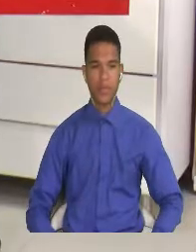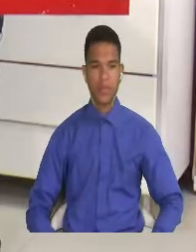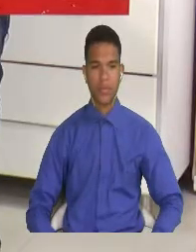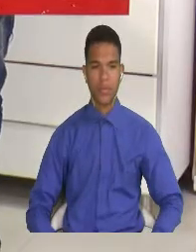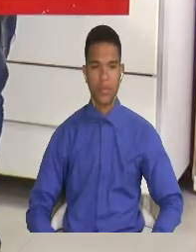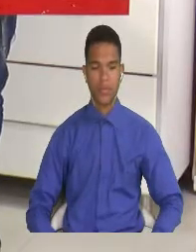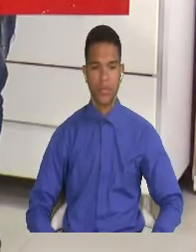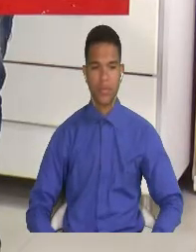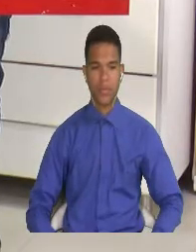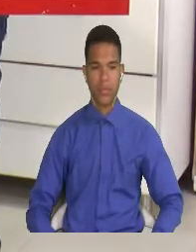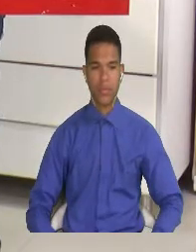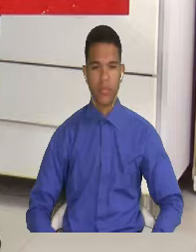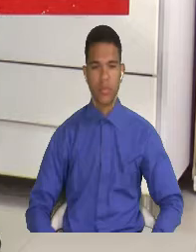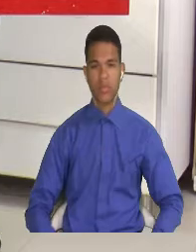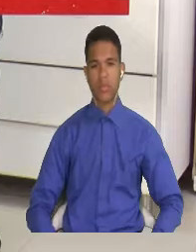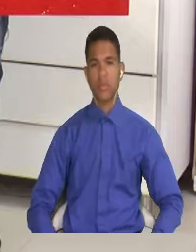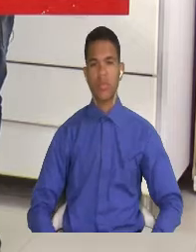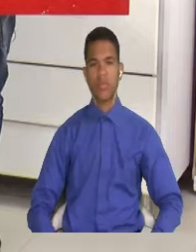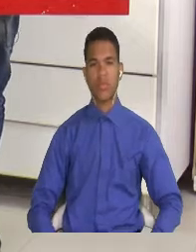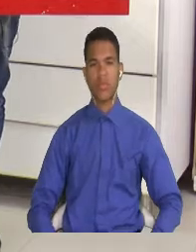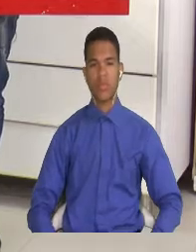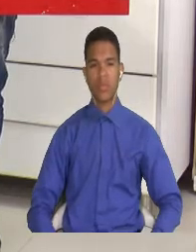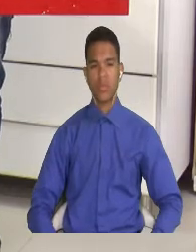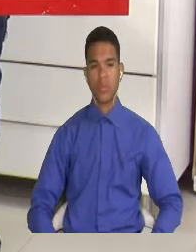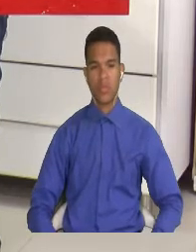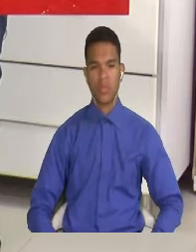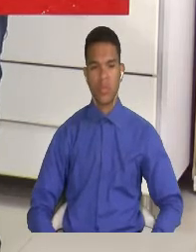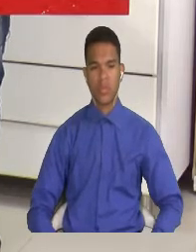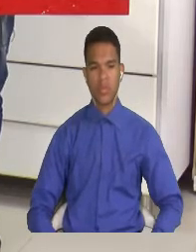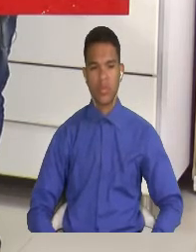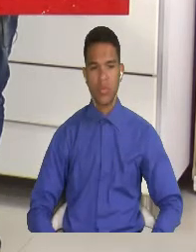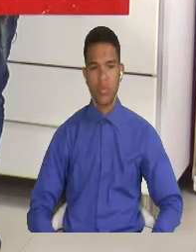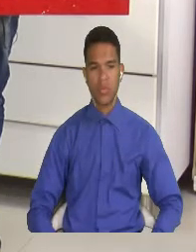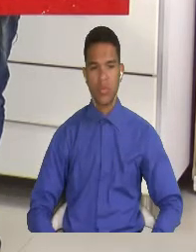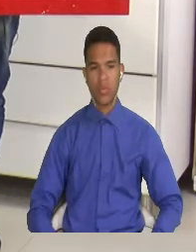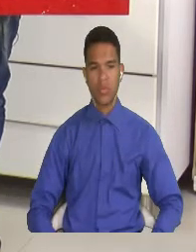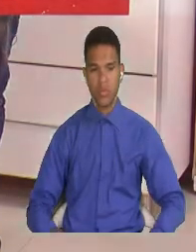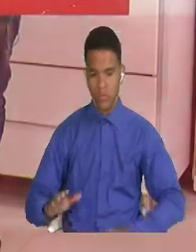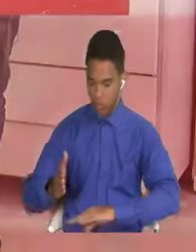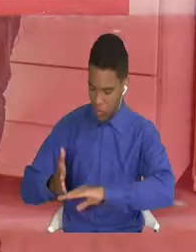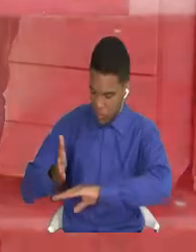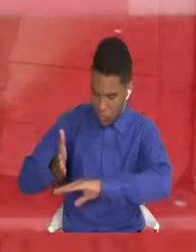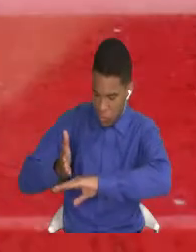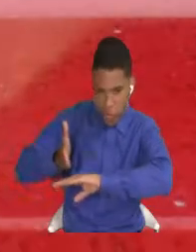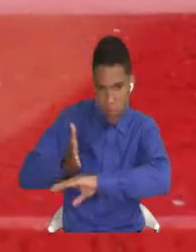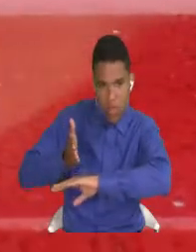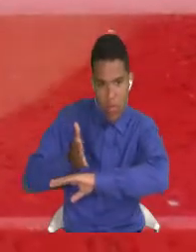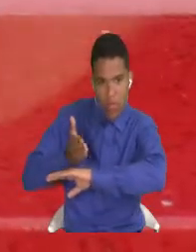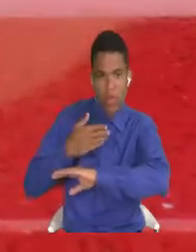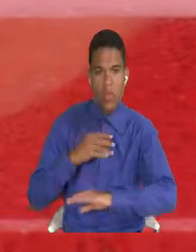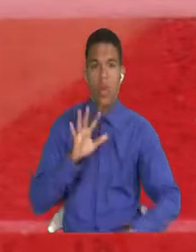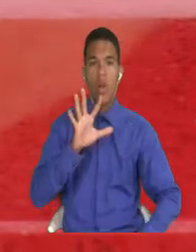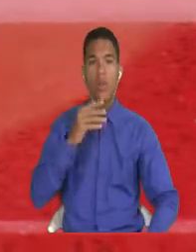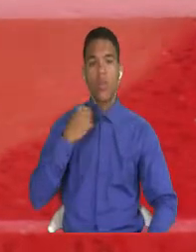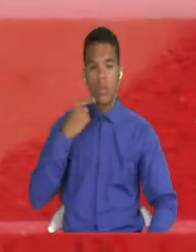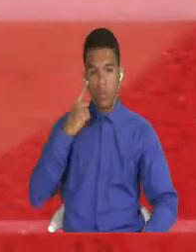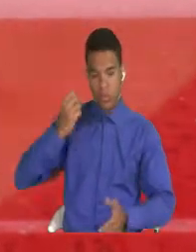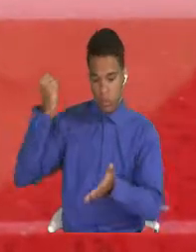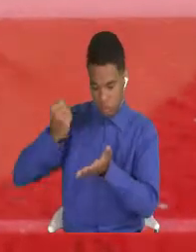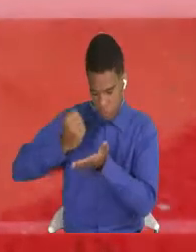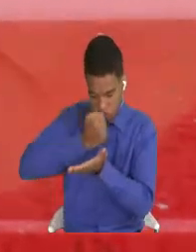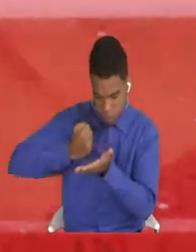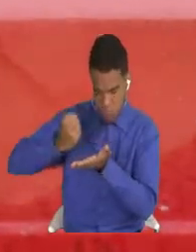salsa española. Vale. Permítame, yo ubico por acá. Esta salsa es muy rica. Ok, la tocineta